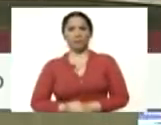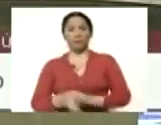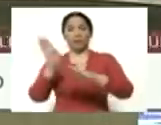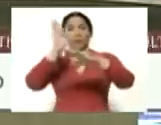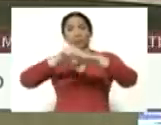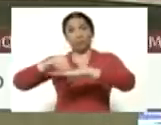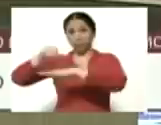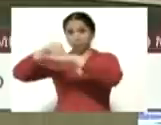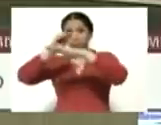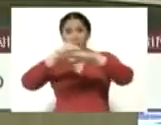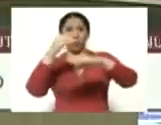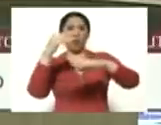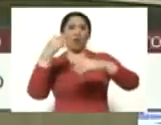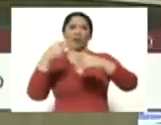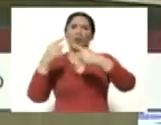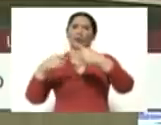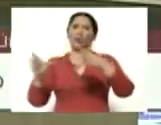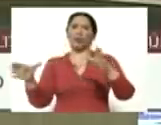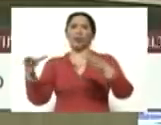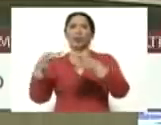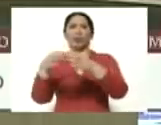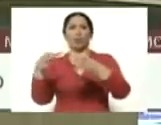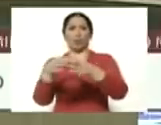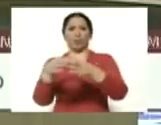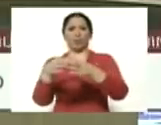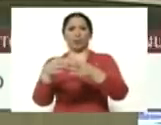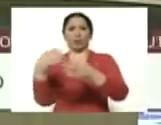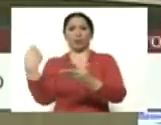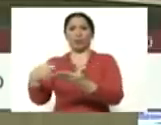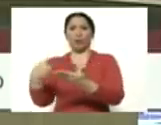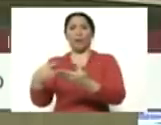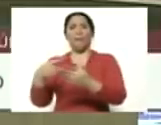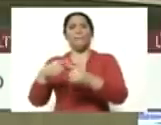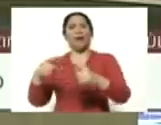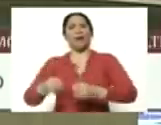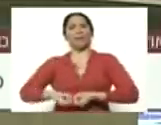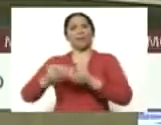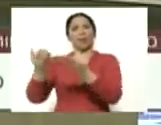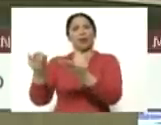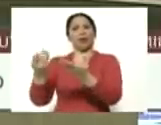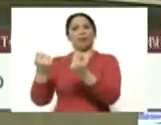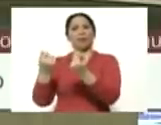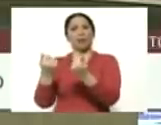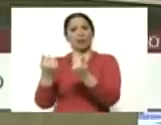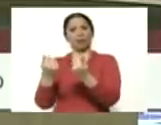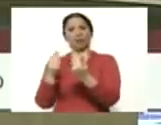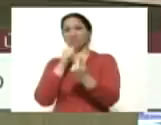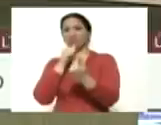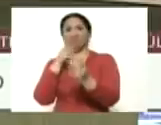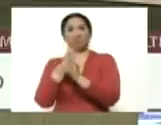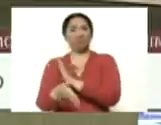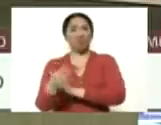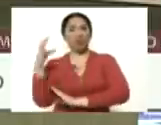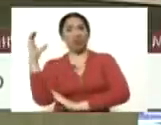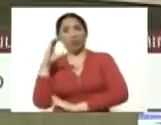convocan a una cosa que se llama Club de Donantes para entregarle dinero a